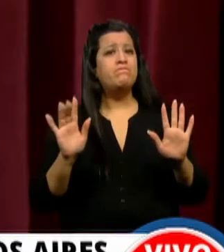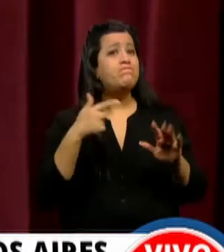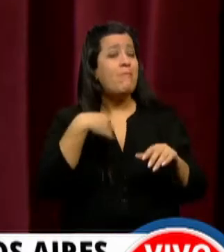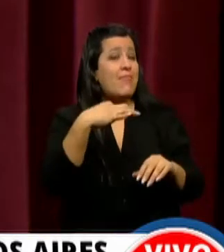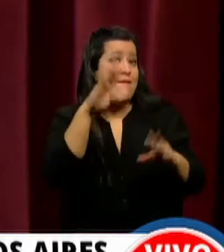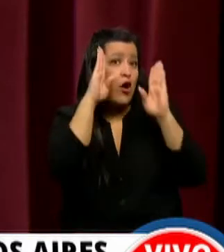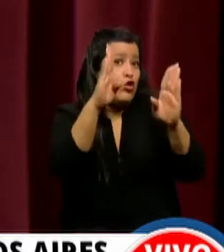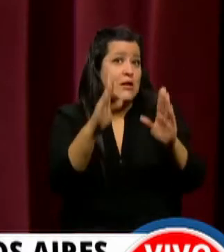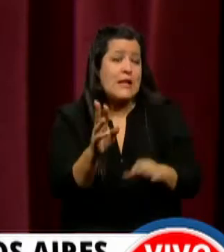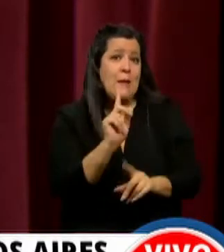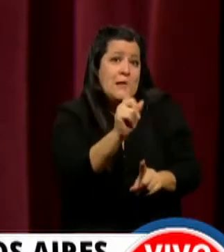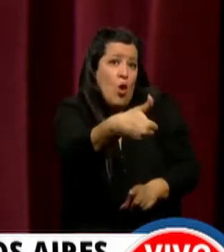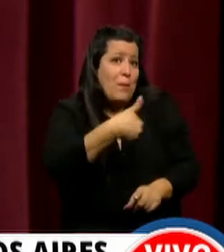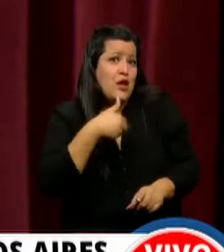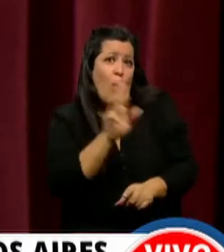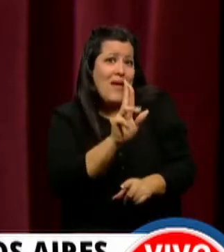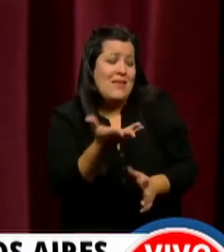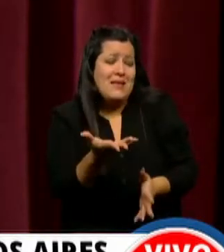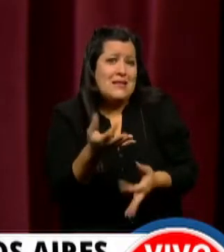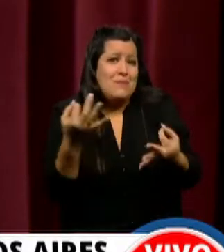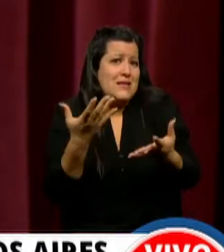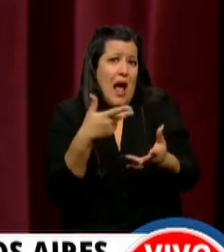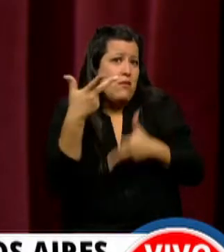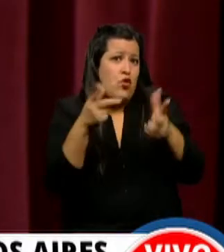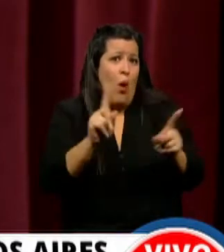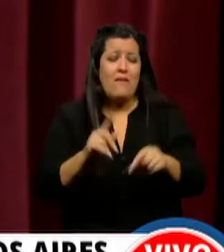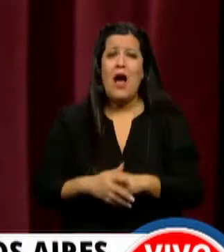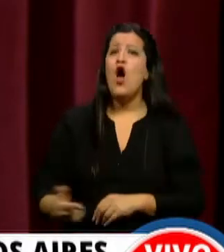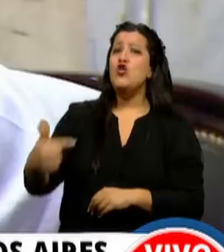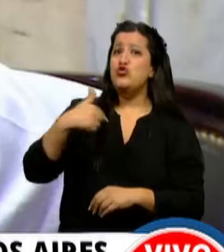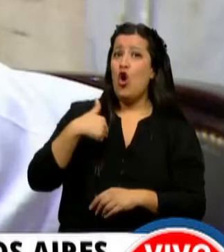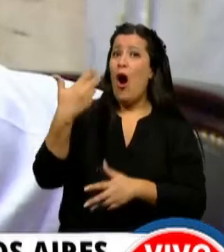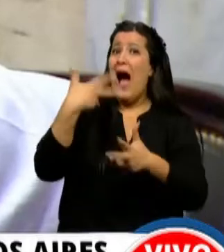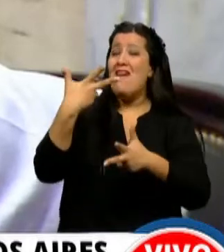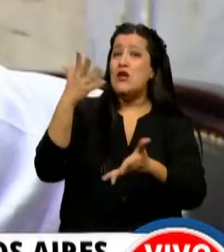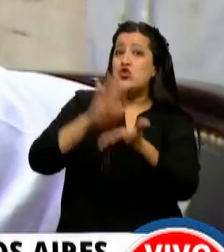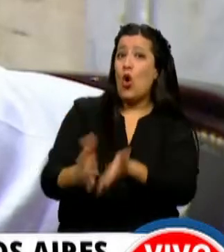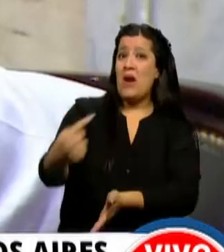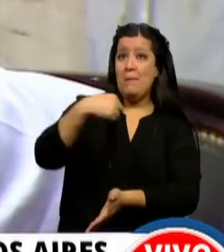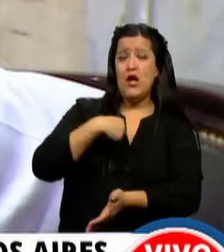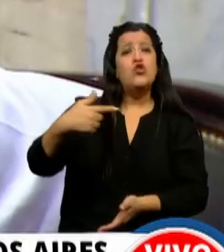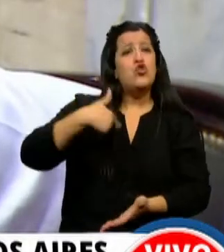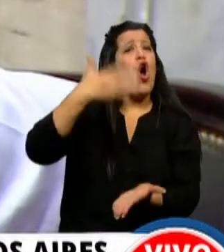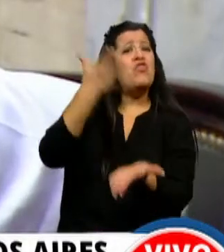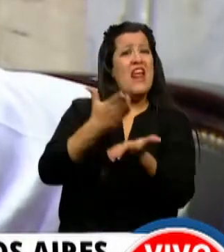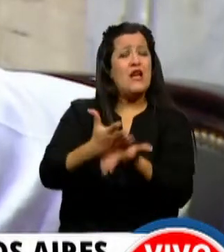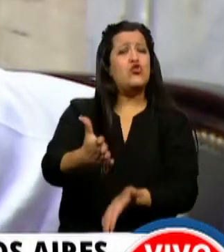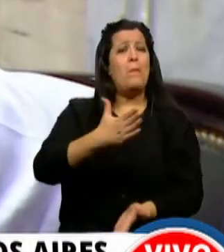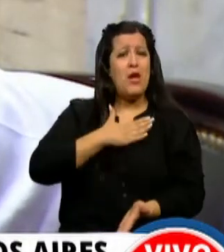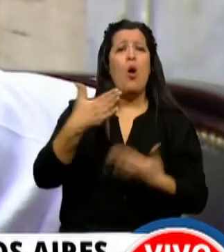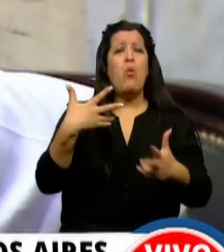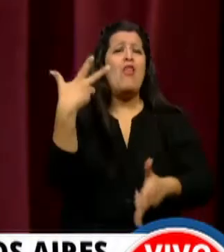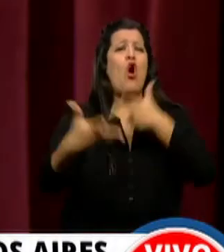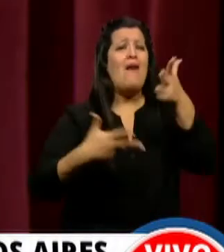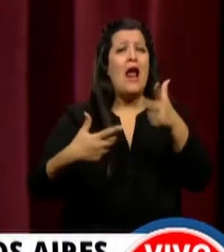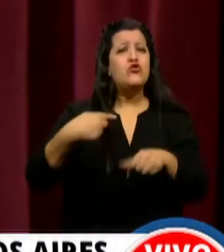si no se concentra en la cuestión de privilegio planteada, no va a estar en el uso de la palabra. Como fui aludido, tengo todo el derecho a hablar